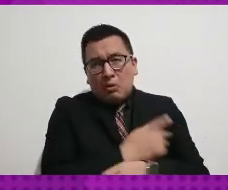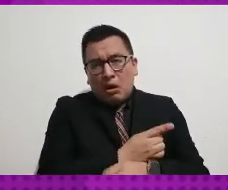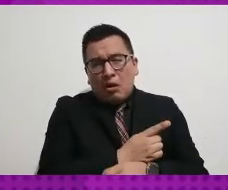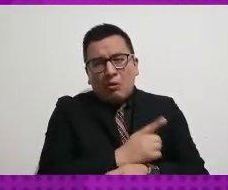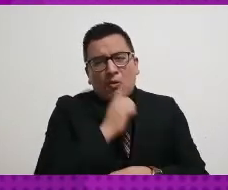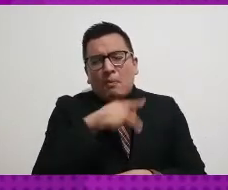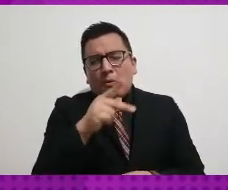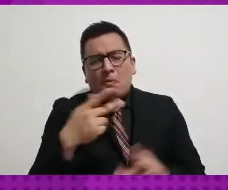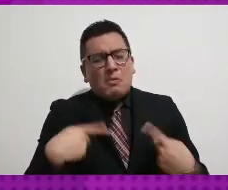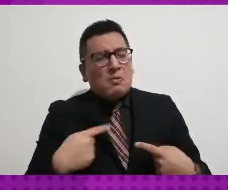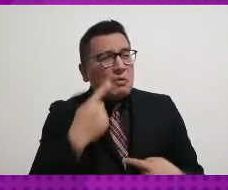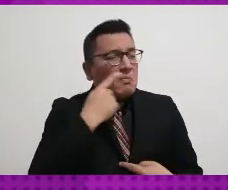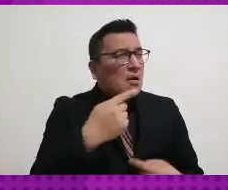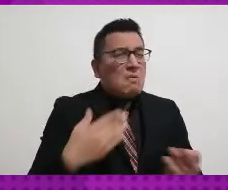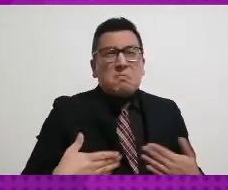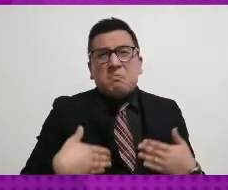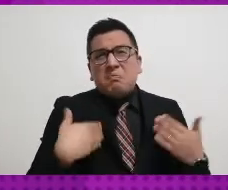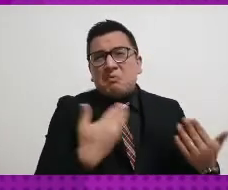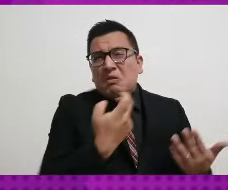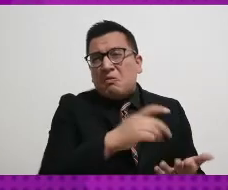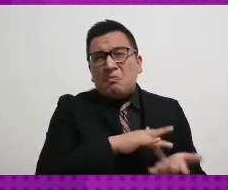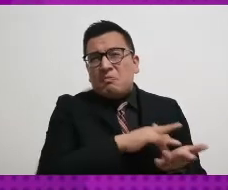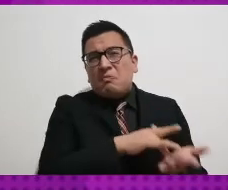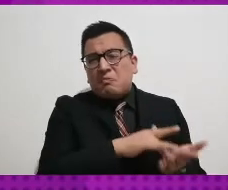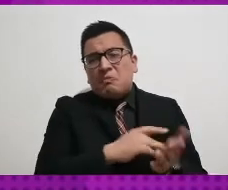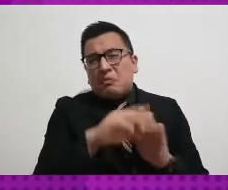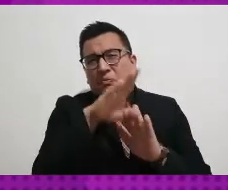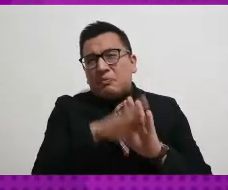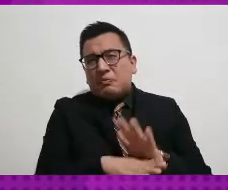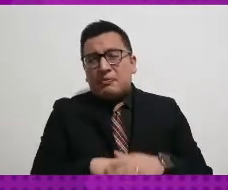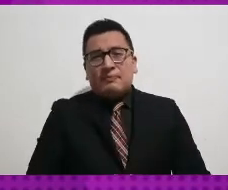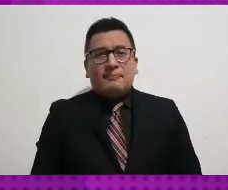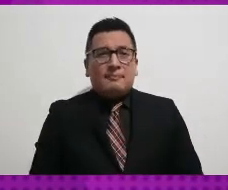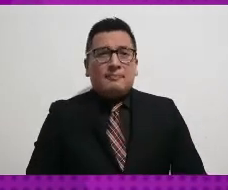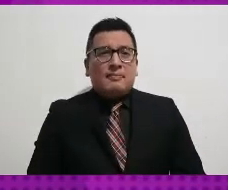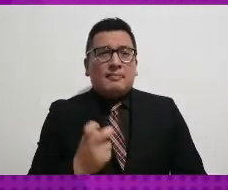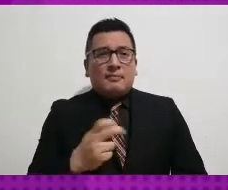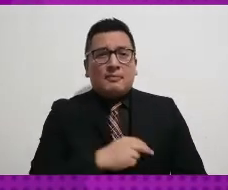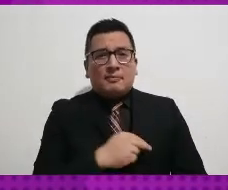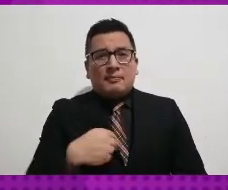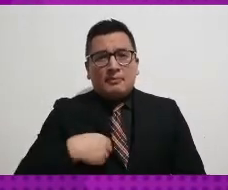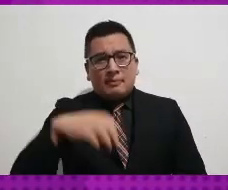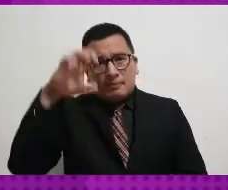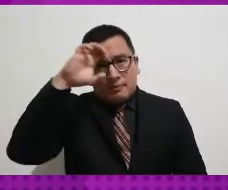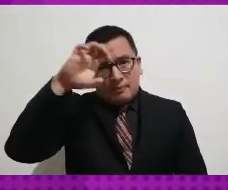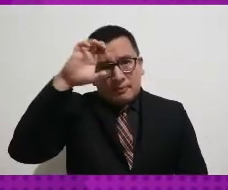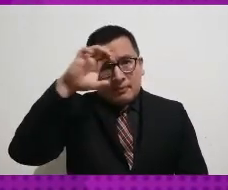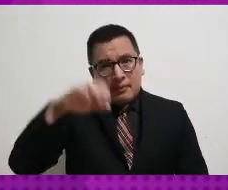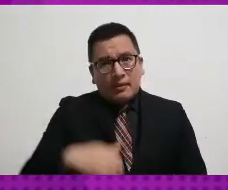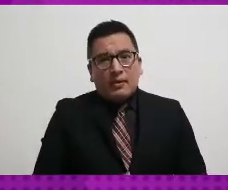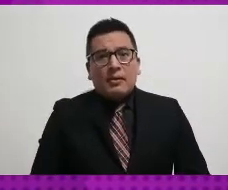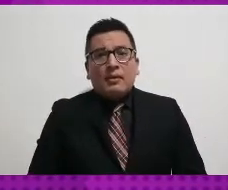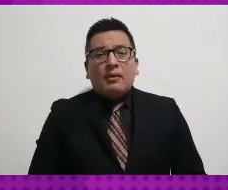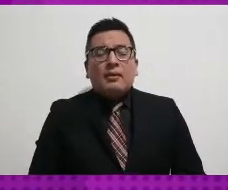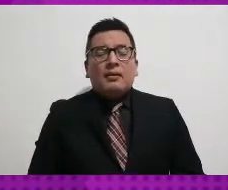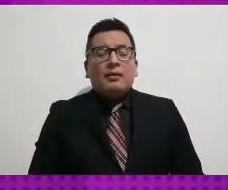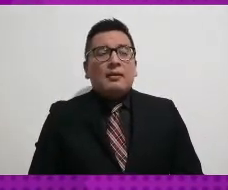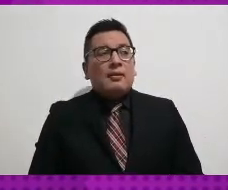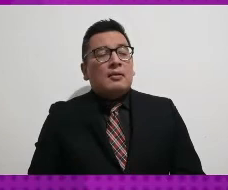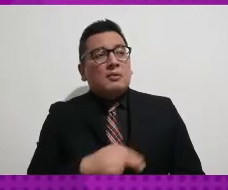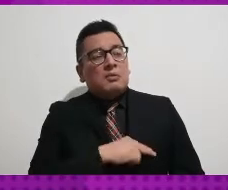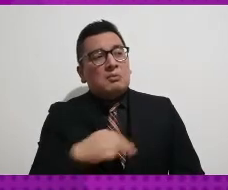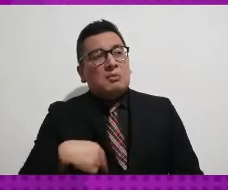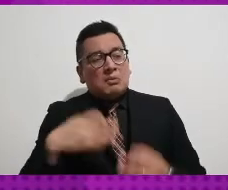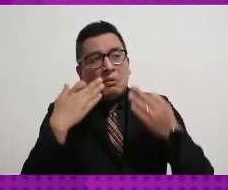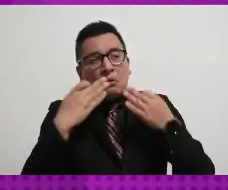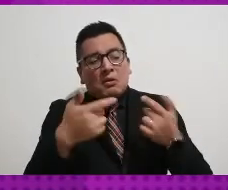de simpatizantes o de votantes. Entonces la experiencia nos ha llevado a establecer que los partidos